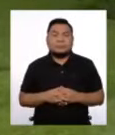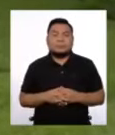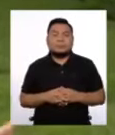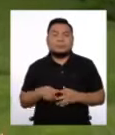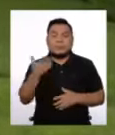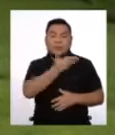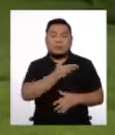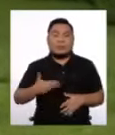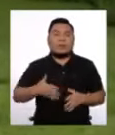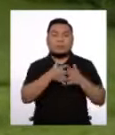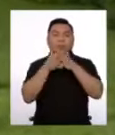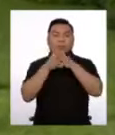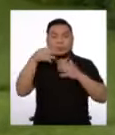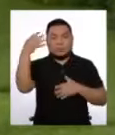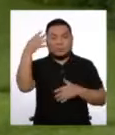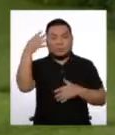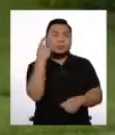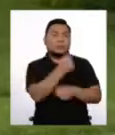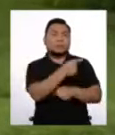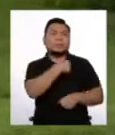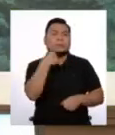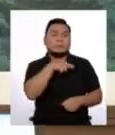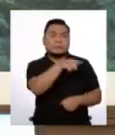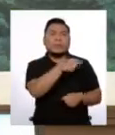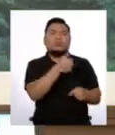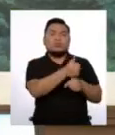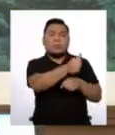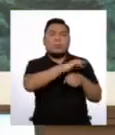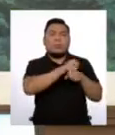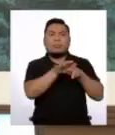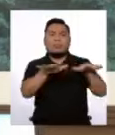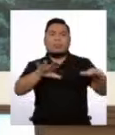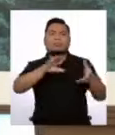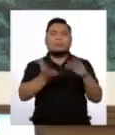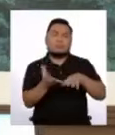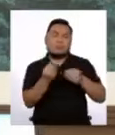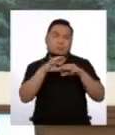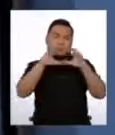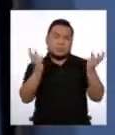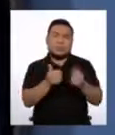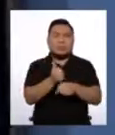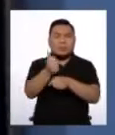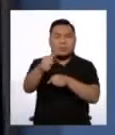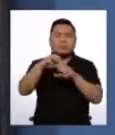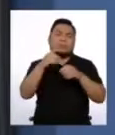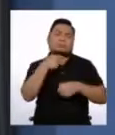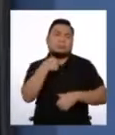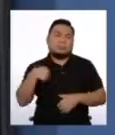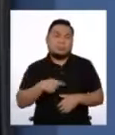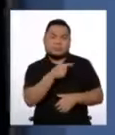Presidente de Estados Unidos acusó a China de generar una matanza mundial. Donald Trump tildó de incompetente al país asiático.